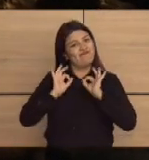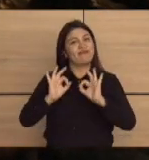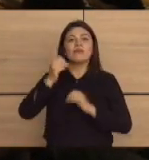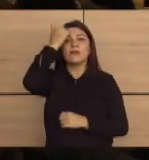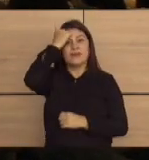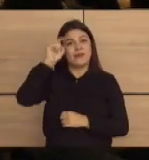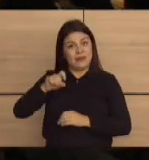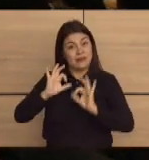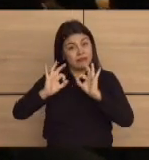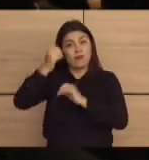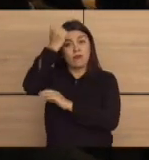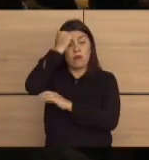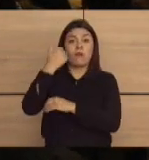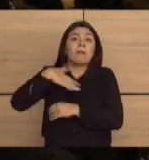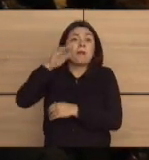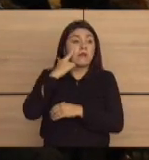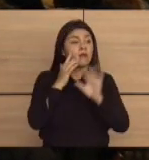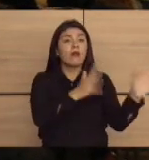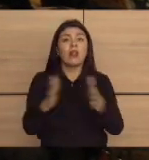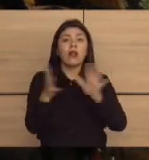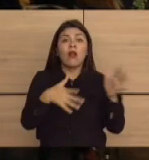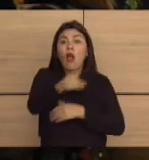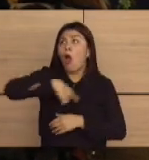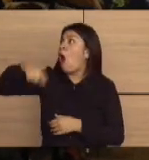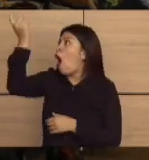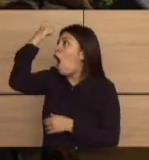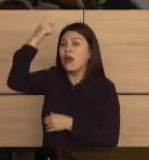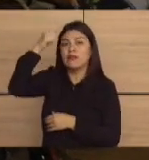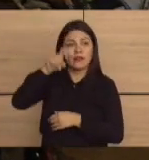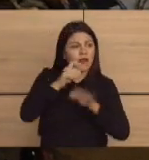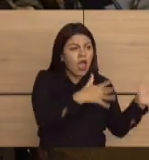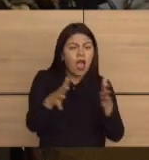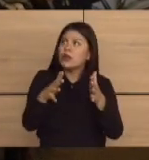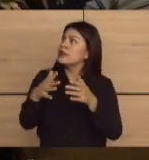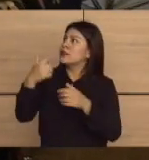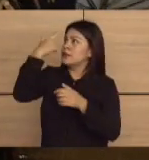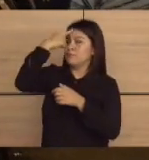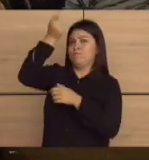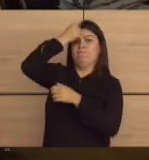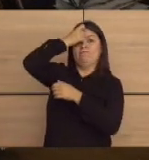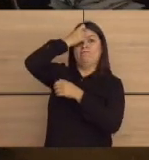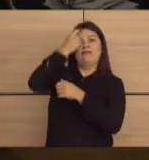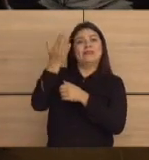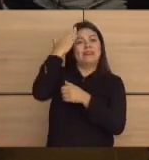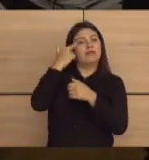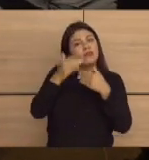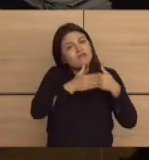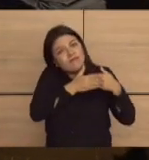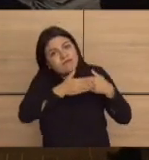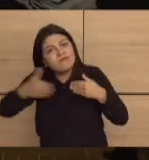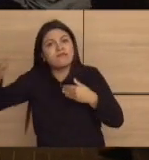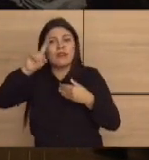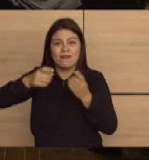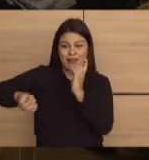buen profesor deja enseñanzas para siempre. Un buen profesor conecta el ímpetu,